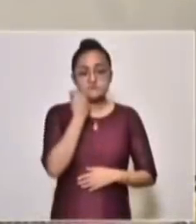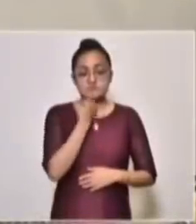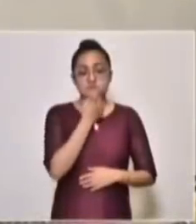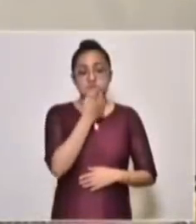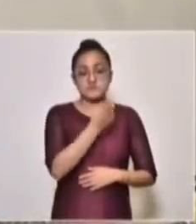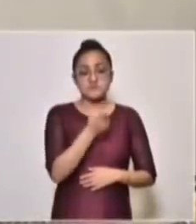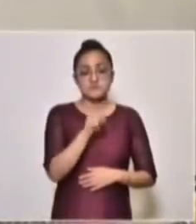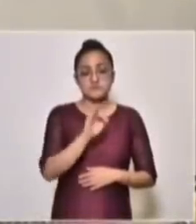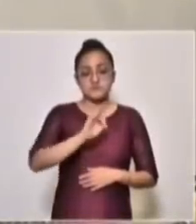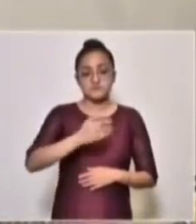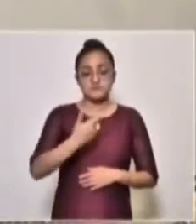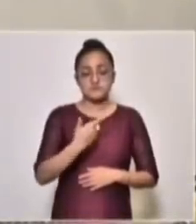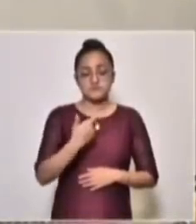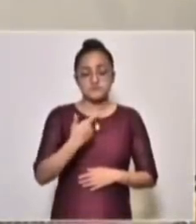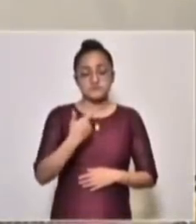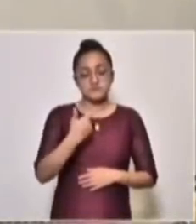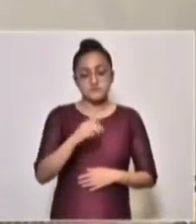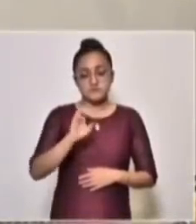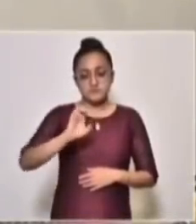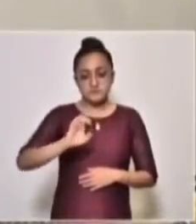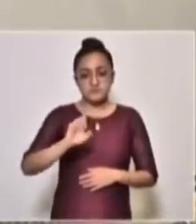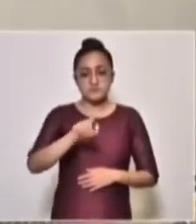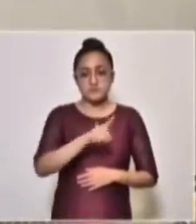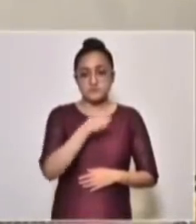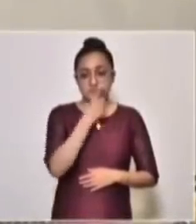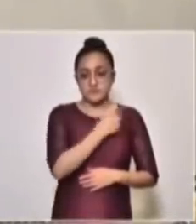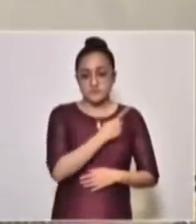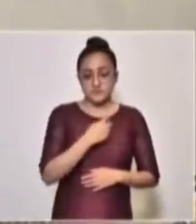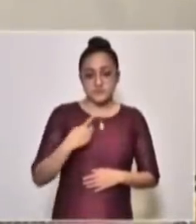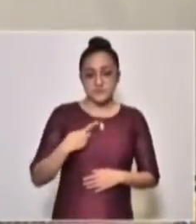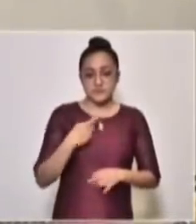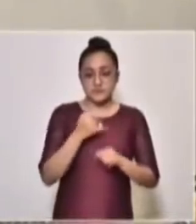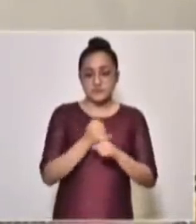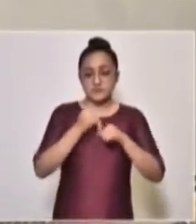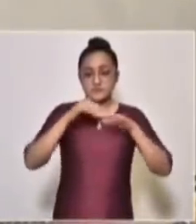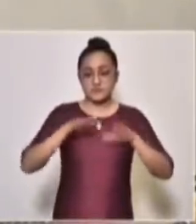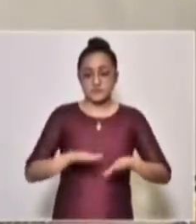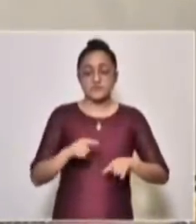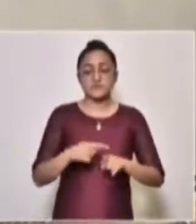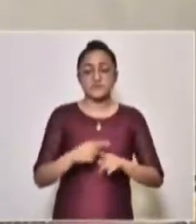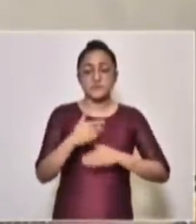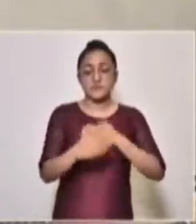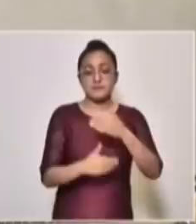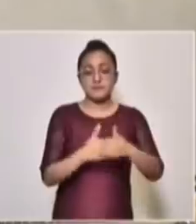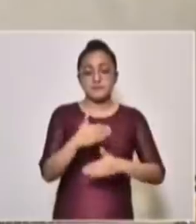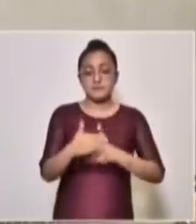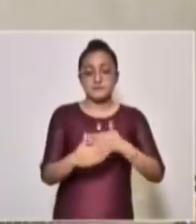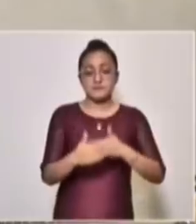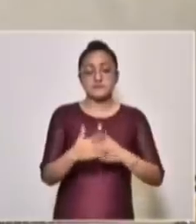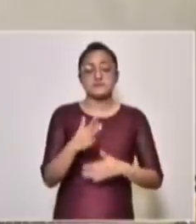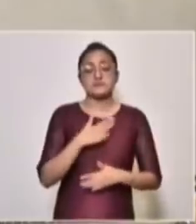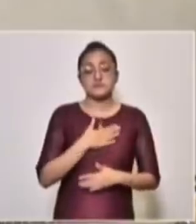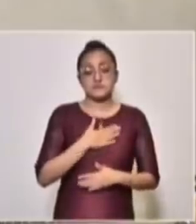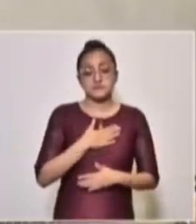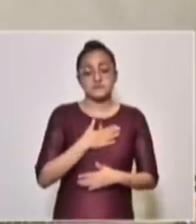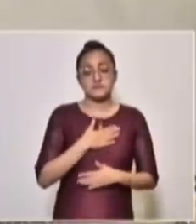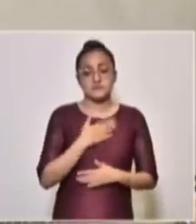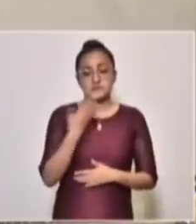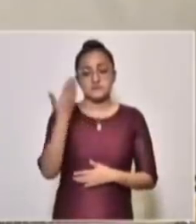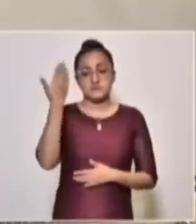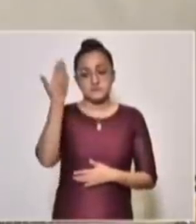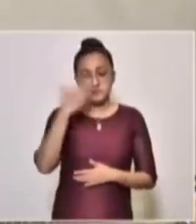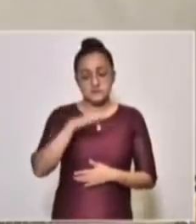la fiscalía dar información sobre el avance, pero tengo conocimiento de